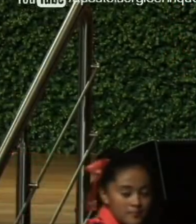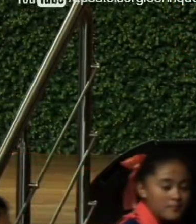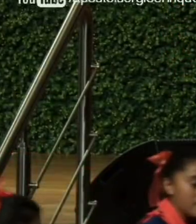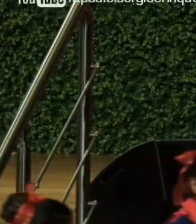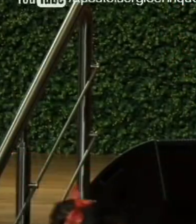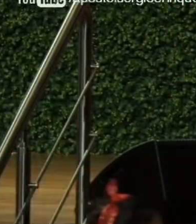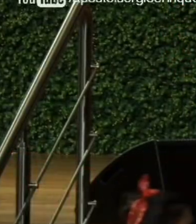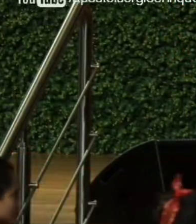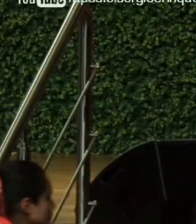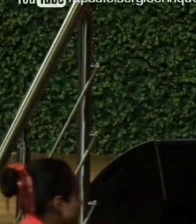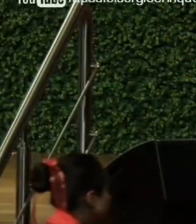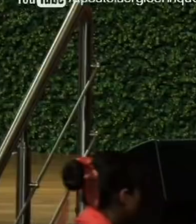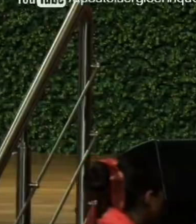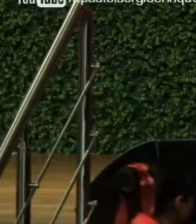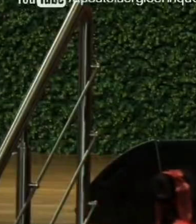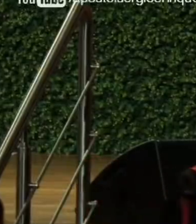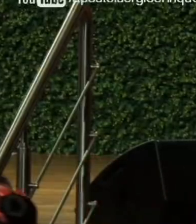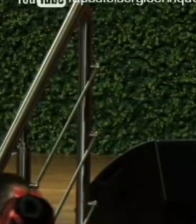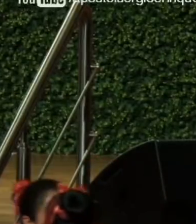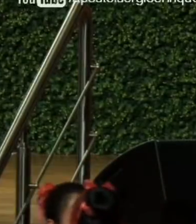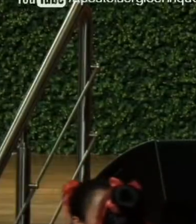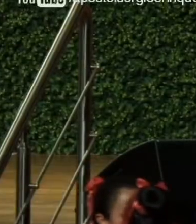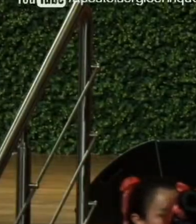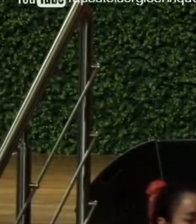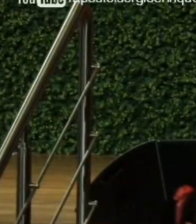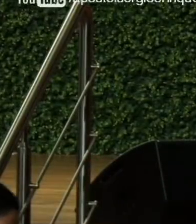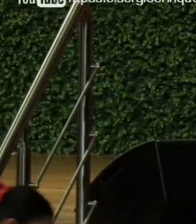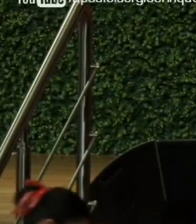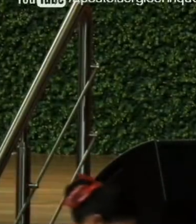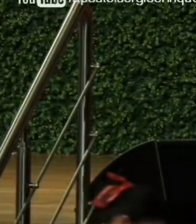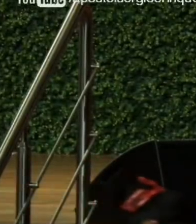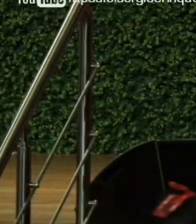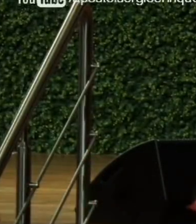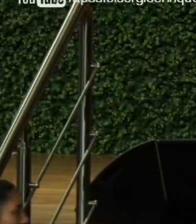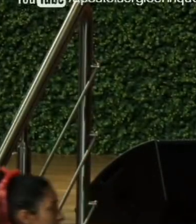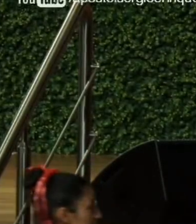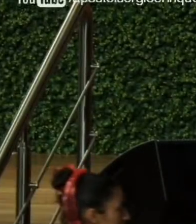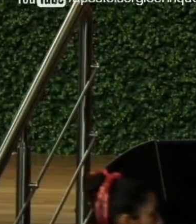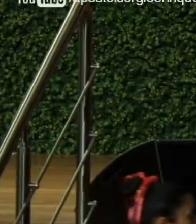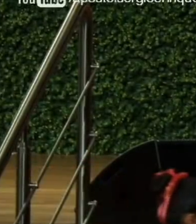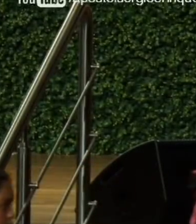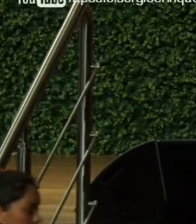una ofrenda de palmas al Señor porque Él es tan bueno.